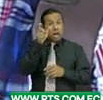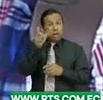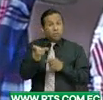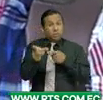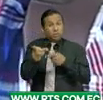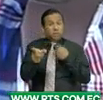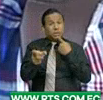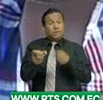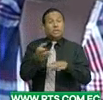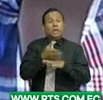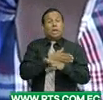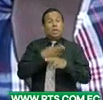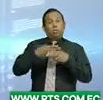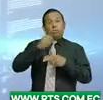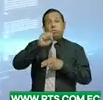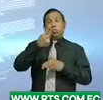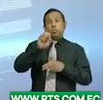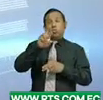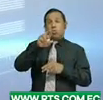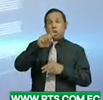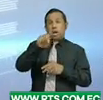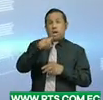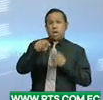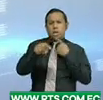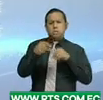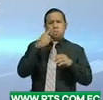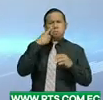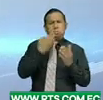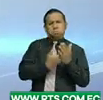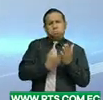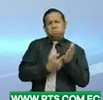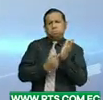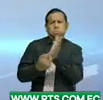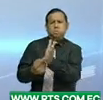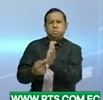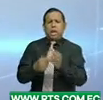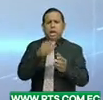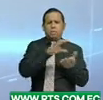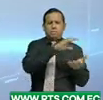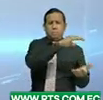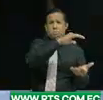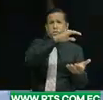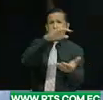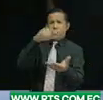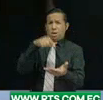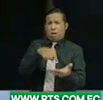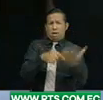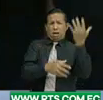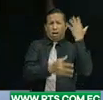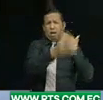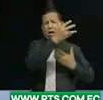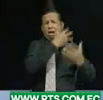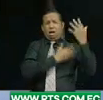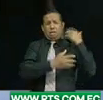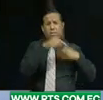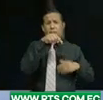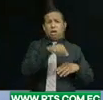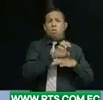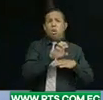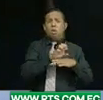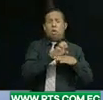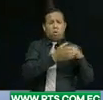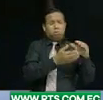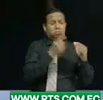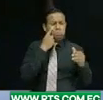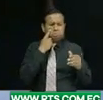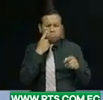del Guayas, César Suárez, presentara las pericias de autenticidad de bienes arqueológicos emitidos por el Instituto Nacional de Patrimonio Cultural